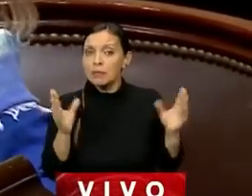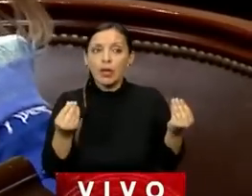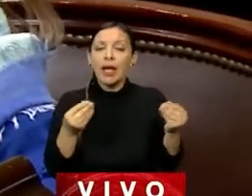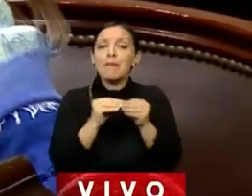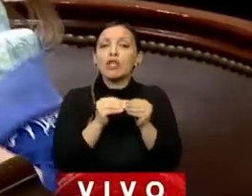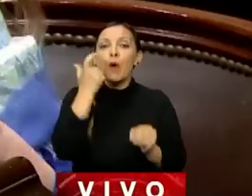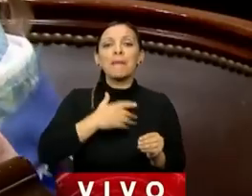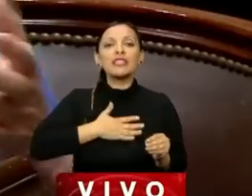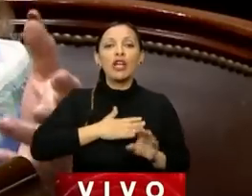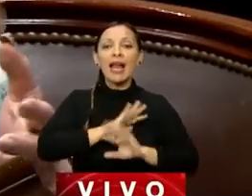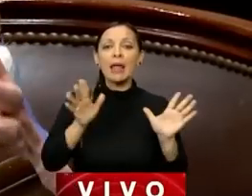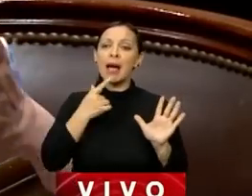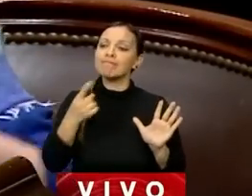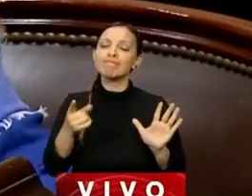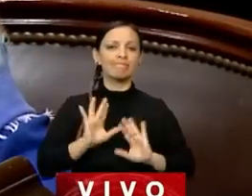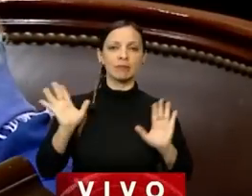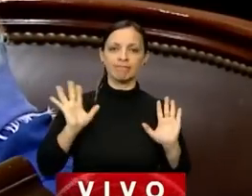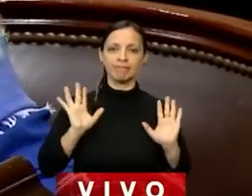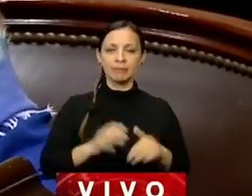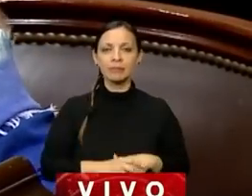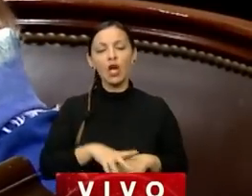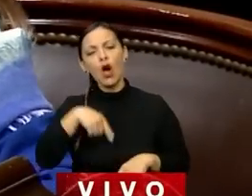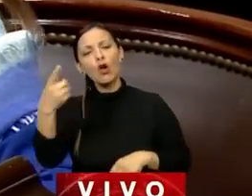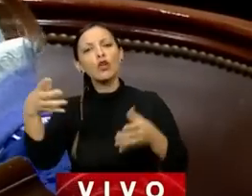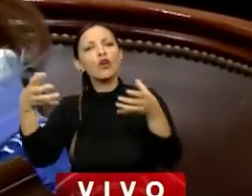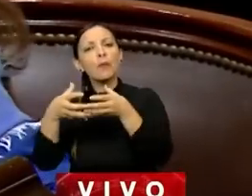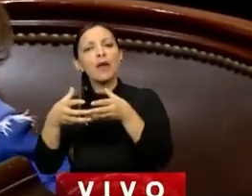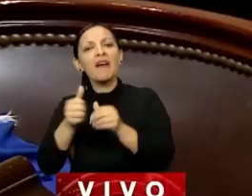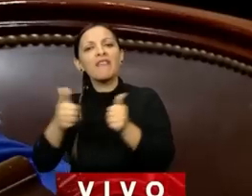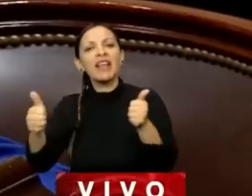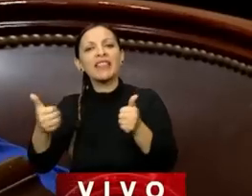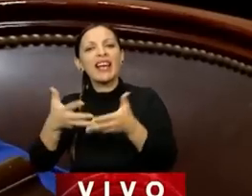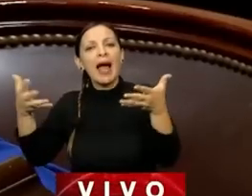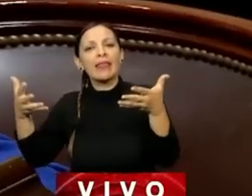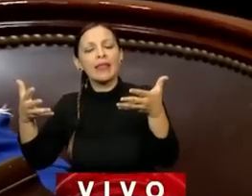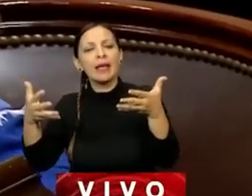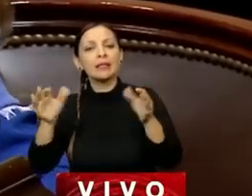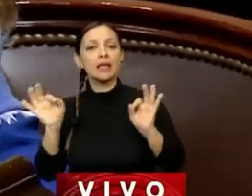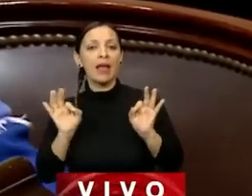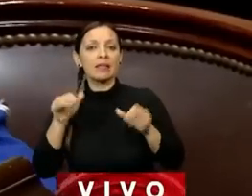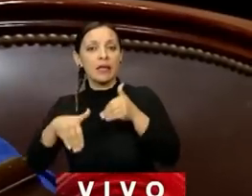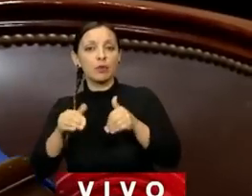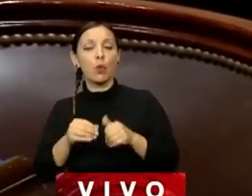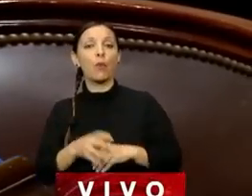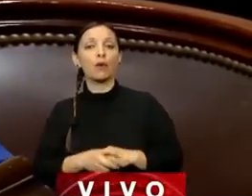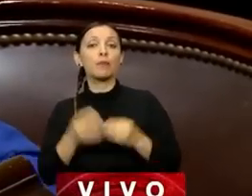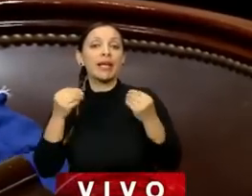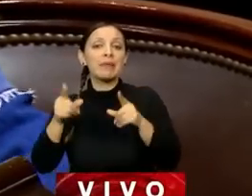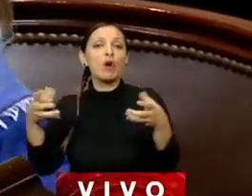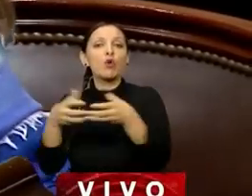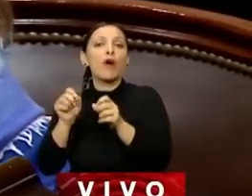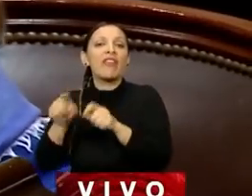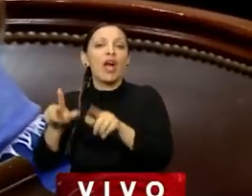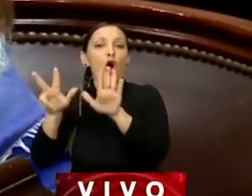personal. Después miro, el bloque del Frente Grande se abstuvo mucho con Pierri. El grupo de los